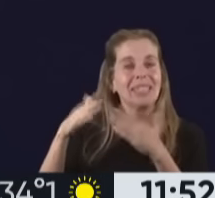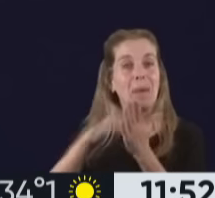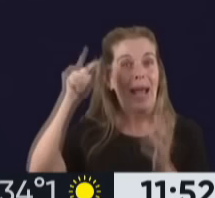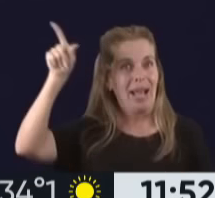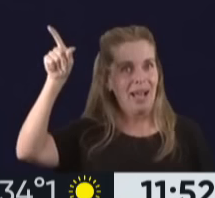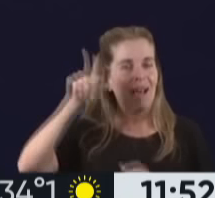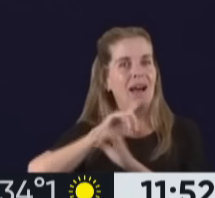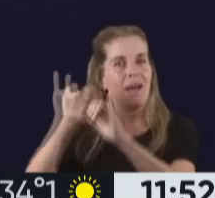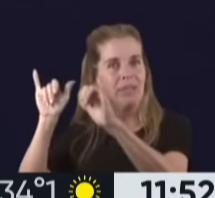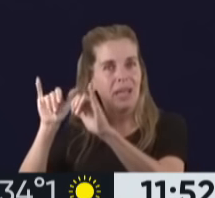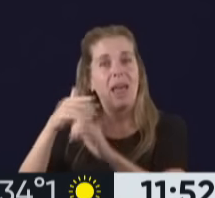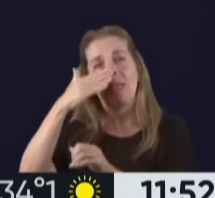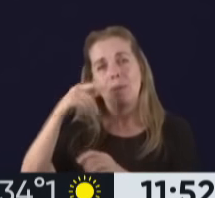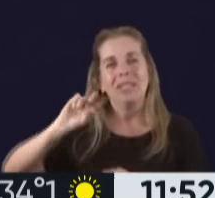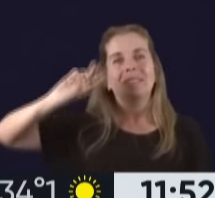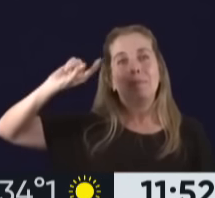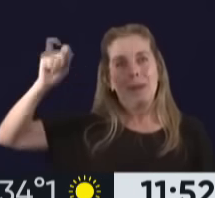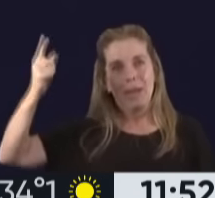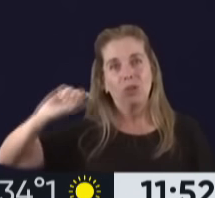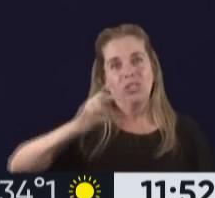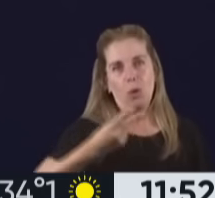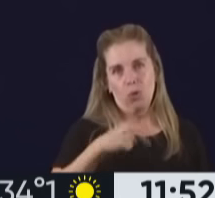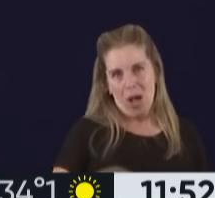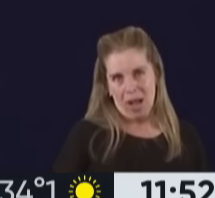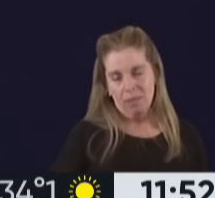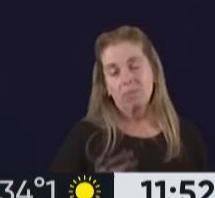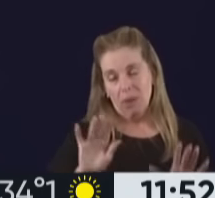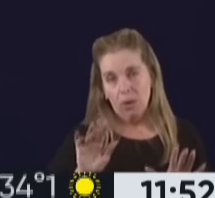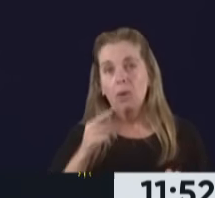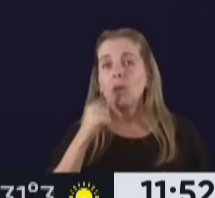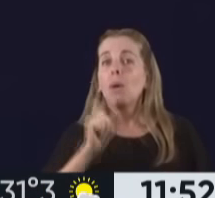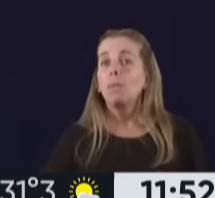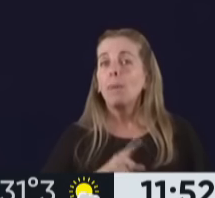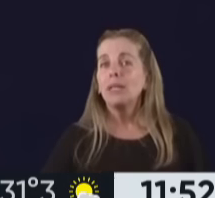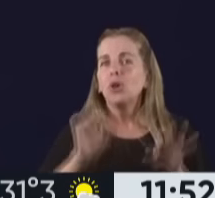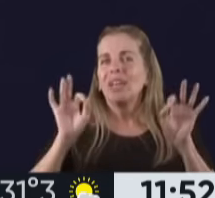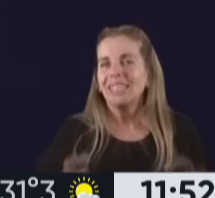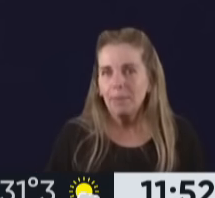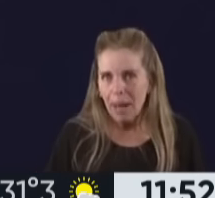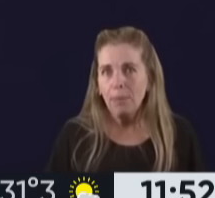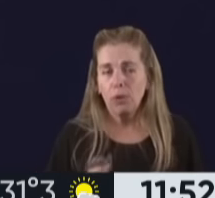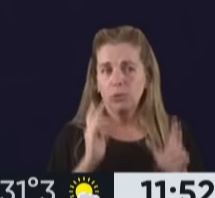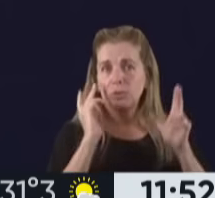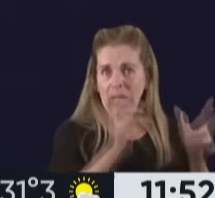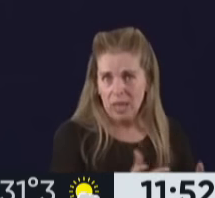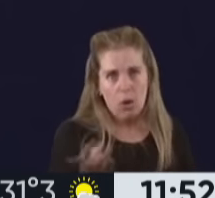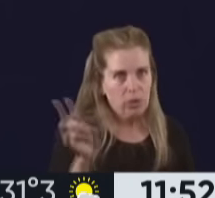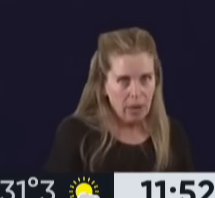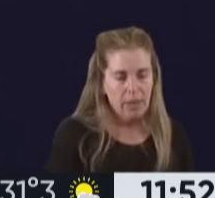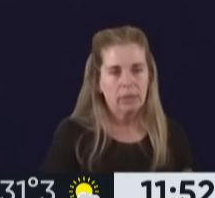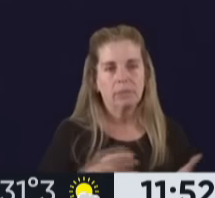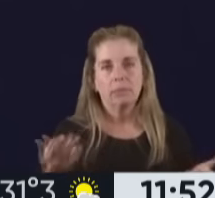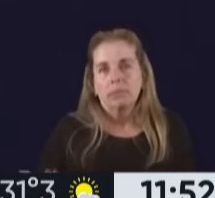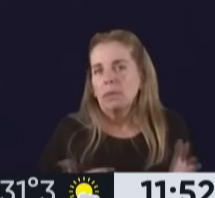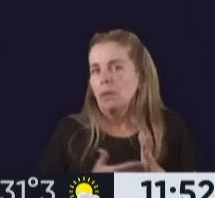estamos coordinados y estamos tratando de darle la mayor celeridad posible. Te repito, dentro de lo que el